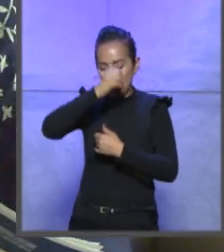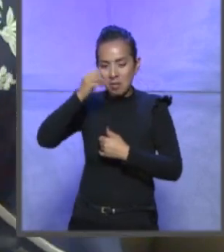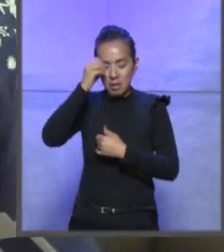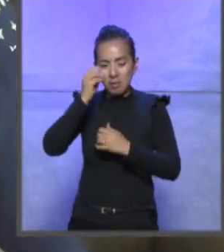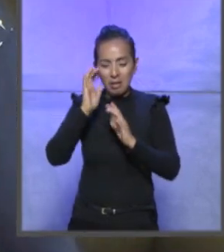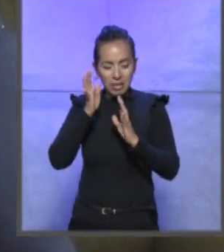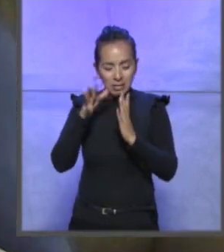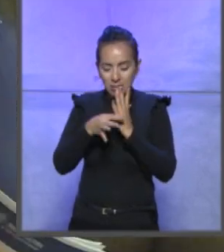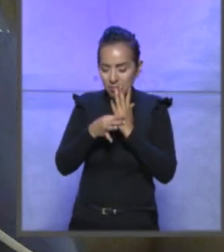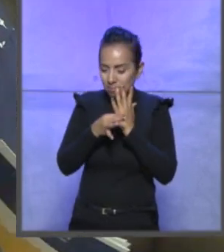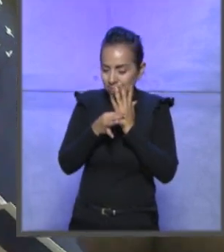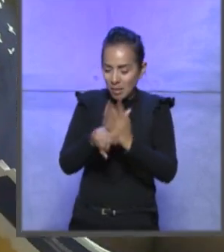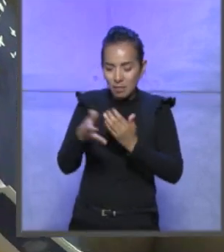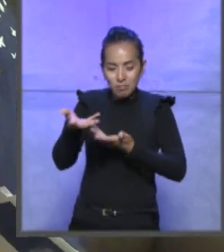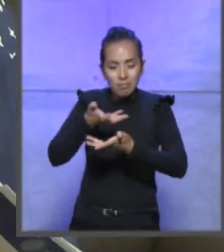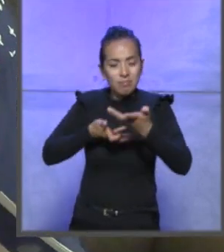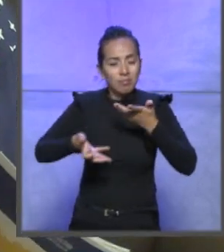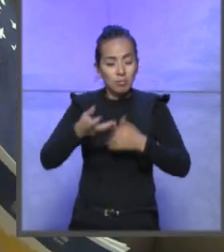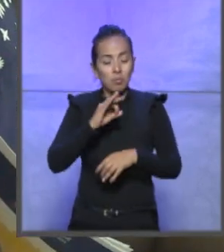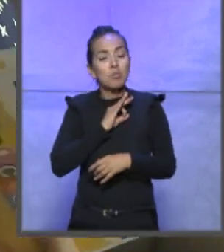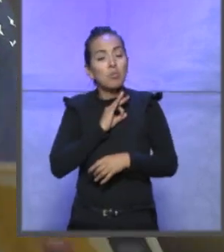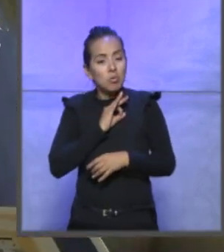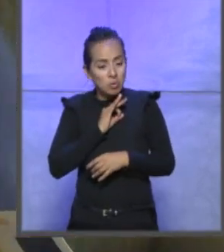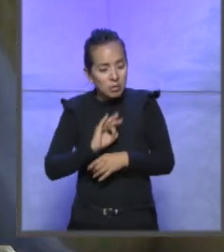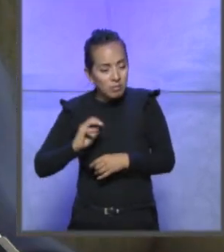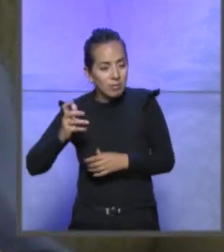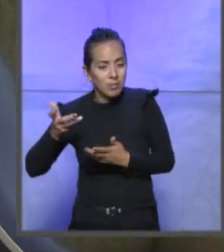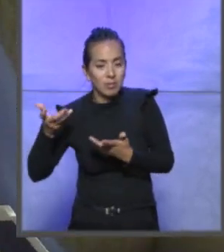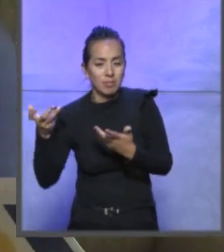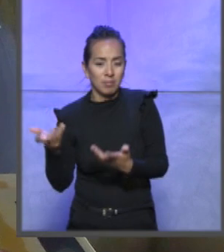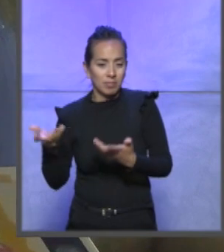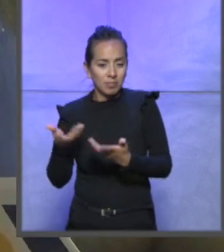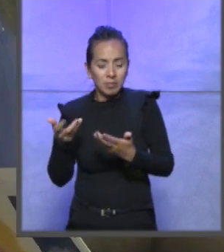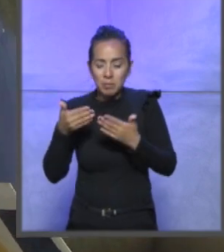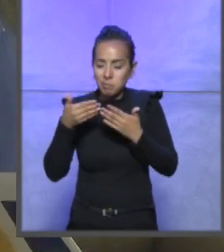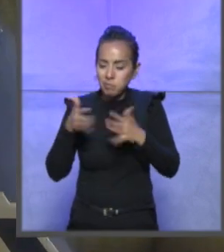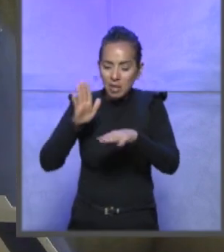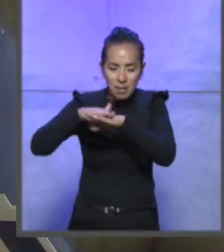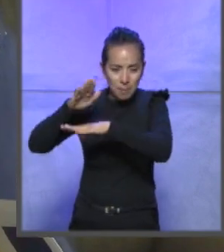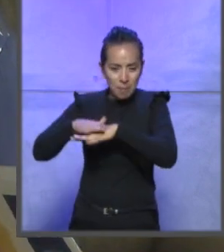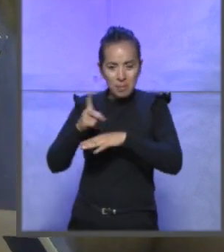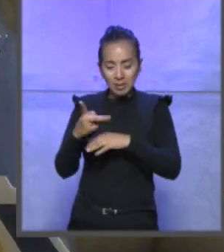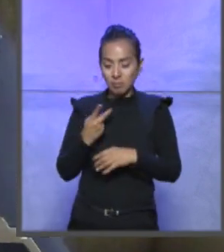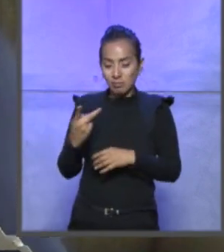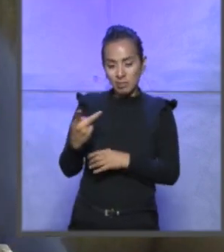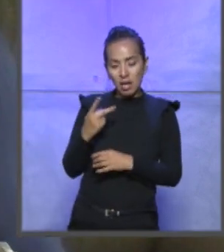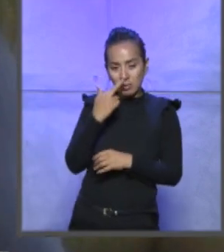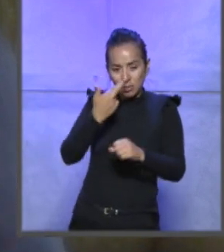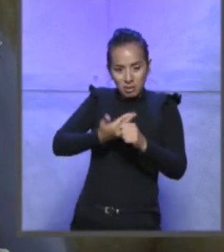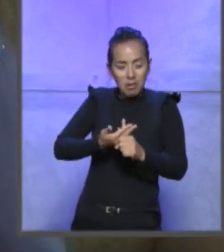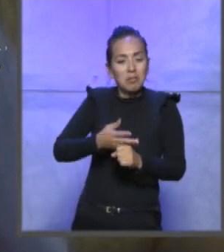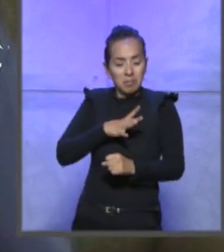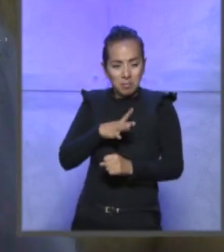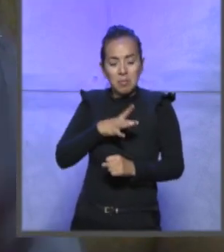que materializamos, con este intercambio de ideas podemos materializar ampliamente esa